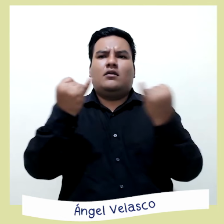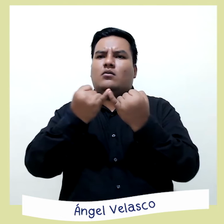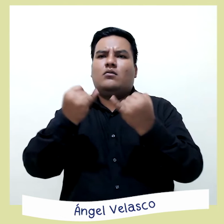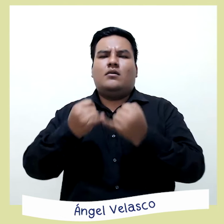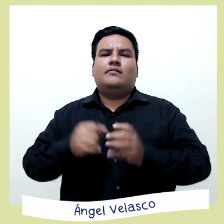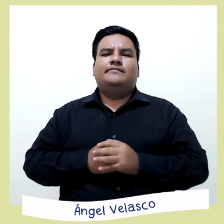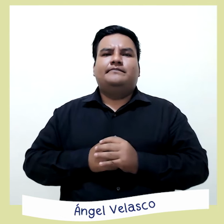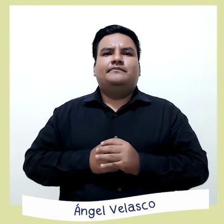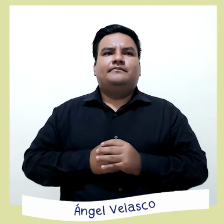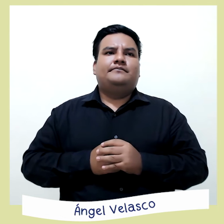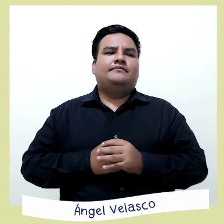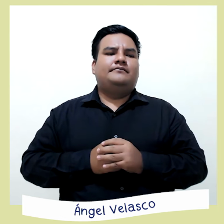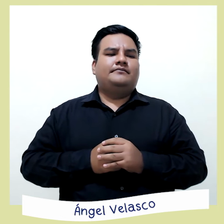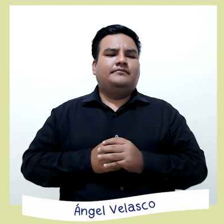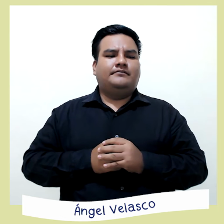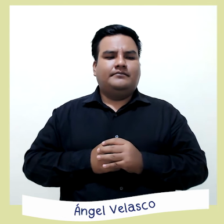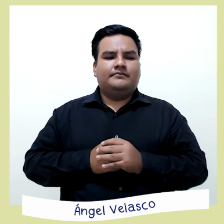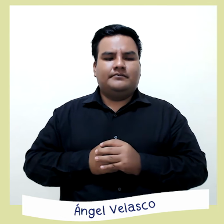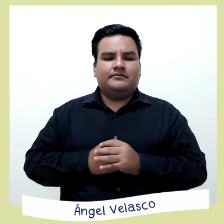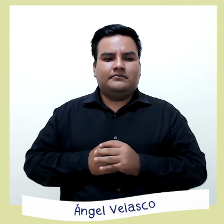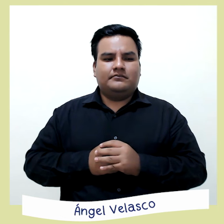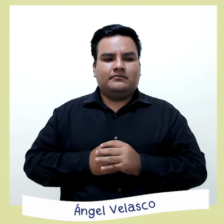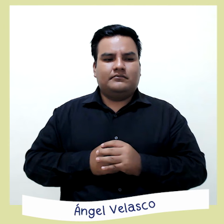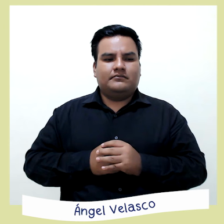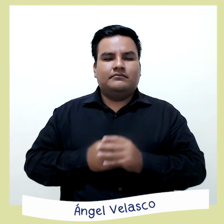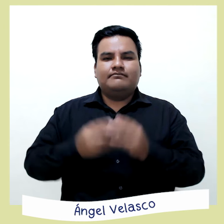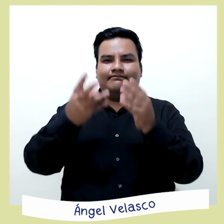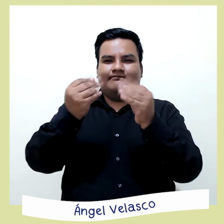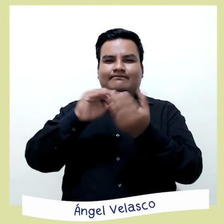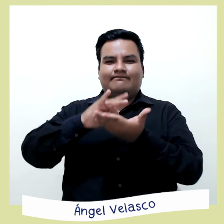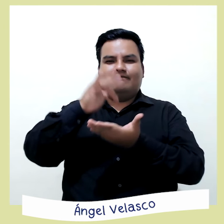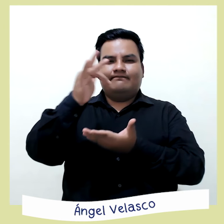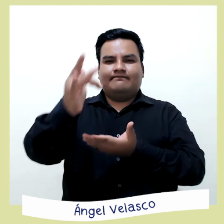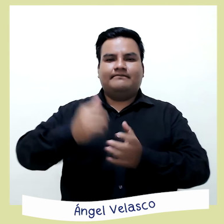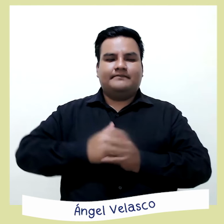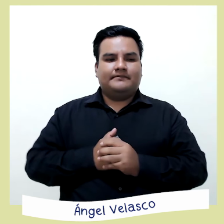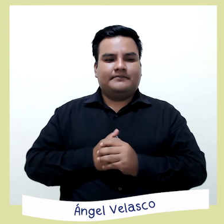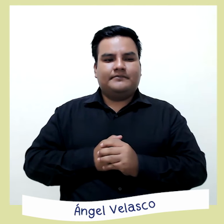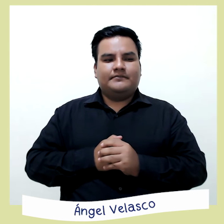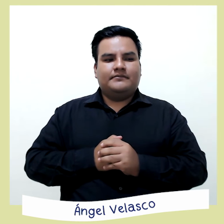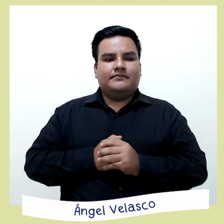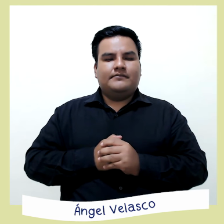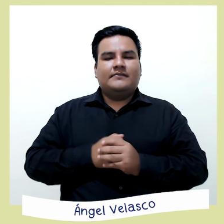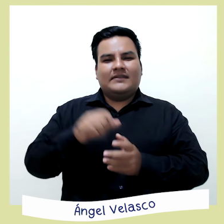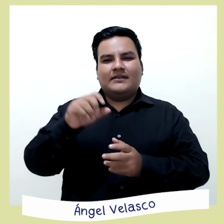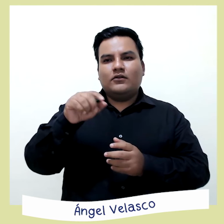que sepan que somos exactamente igual que cualquier otro ciudadano.